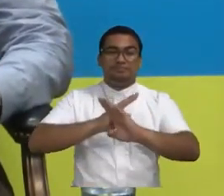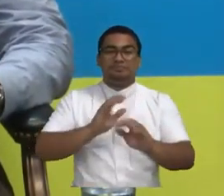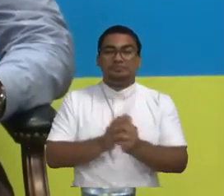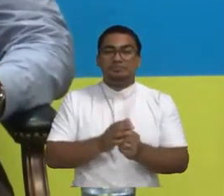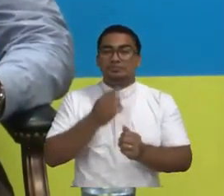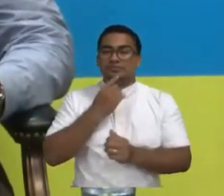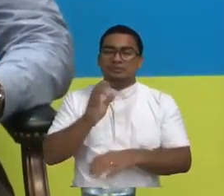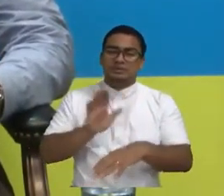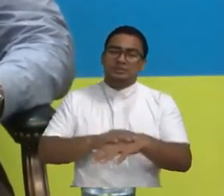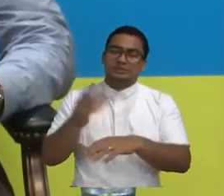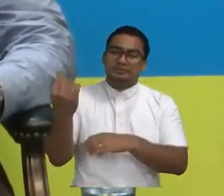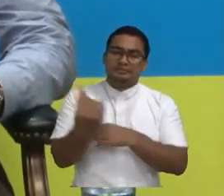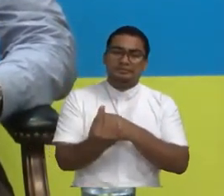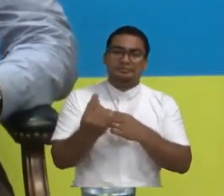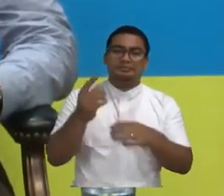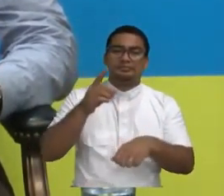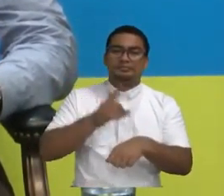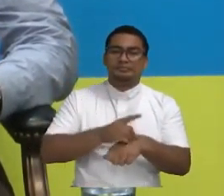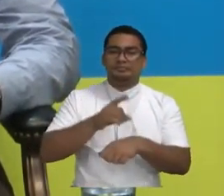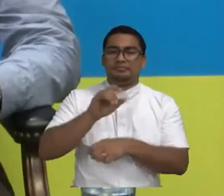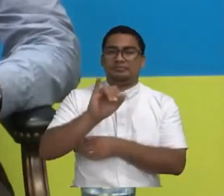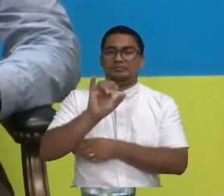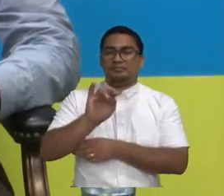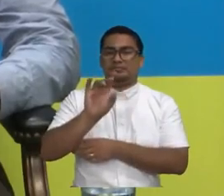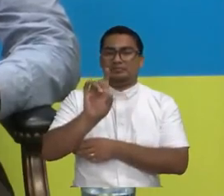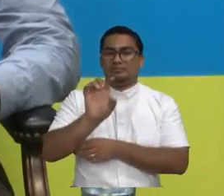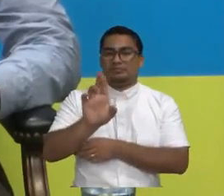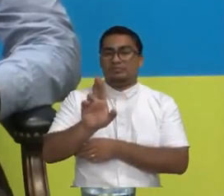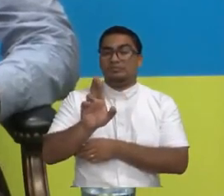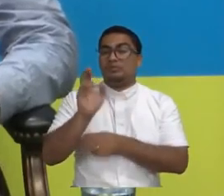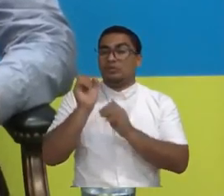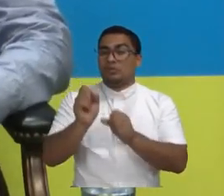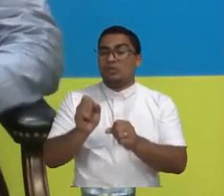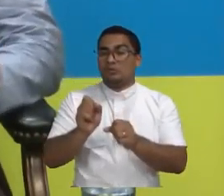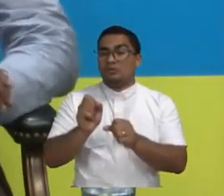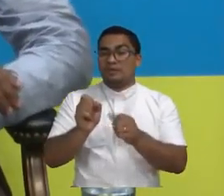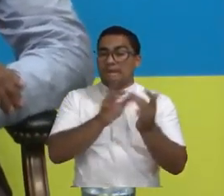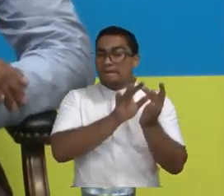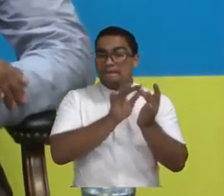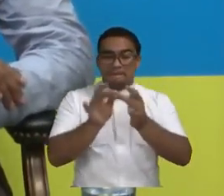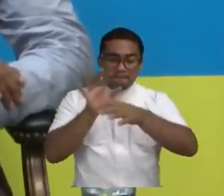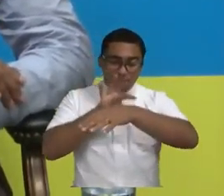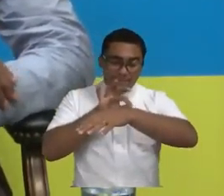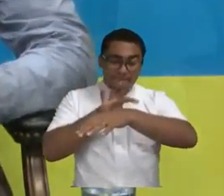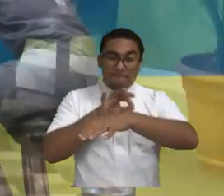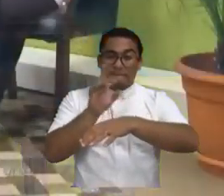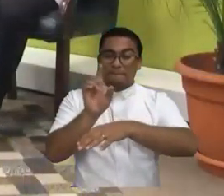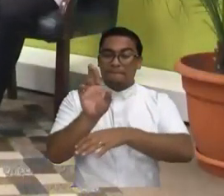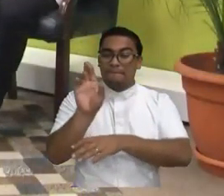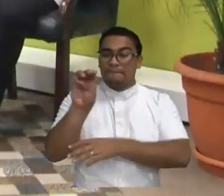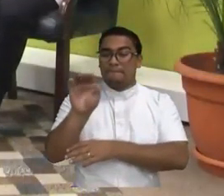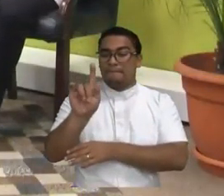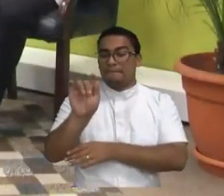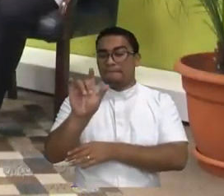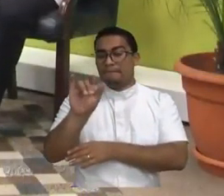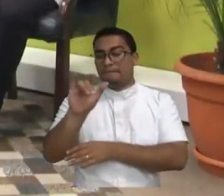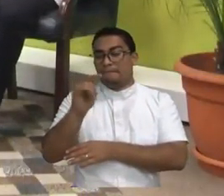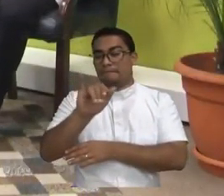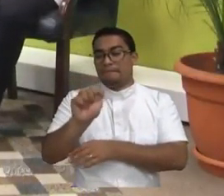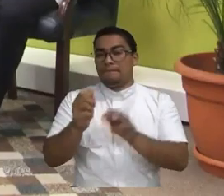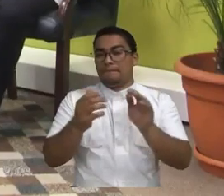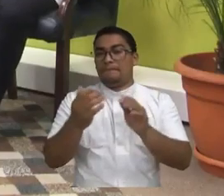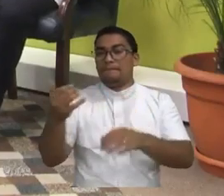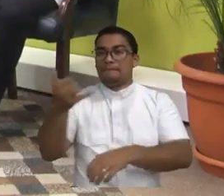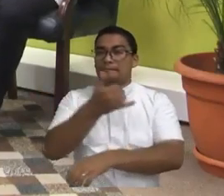doctor Inder Zelaya, quien es dermatólogo del Centro Nacional de Dermatología, ubicado en el distrito número 2